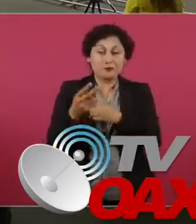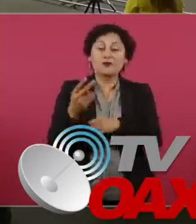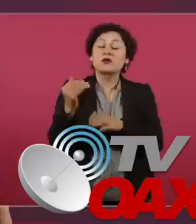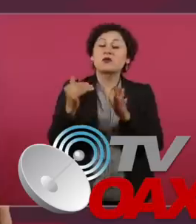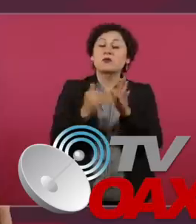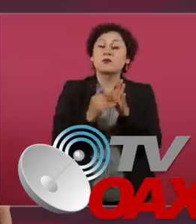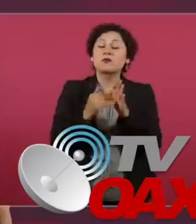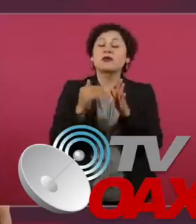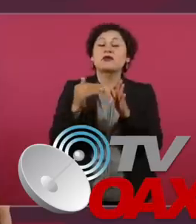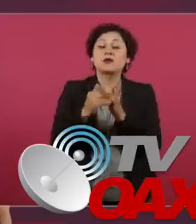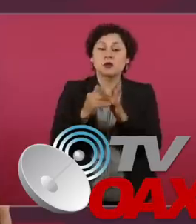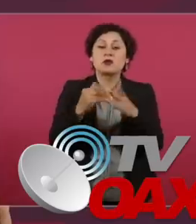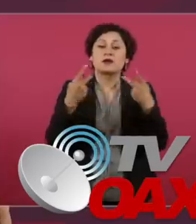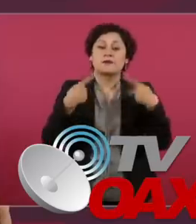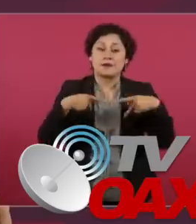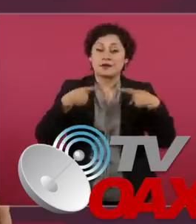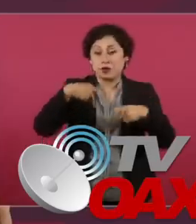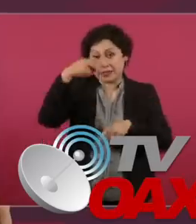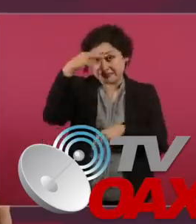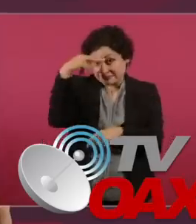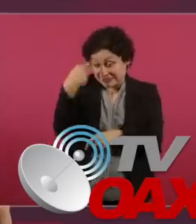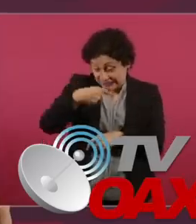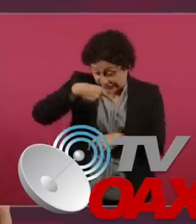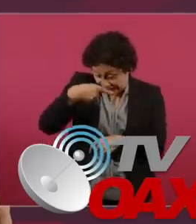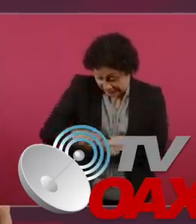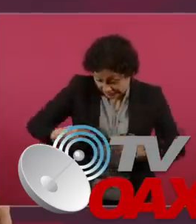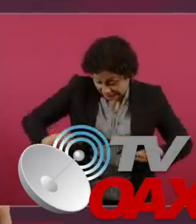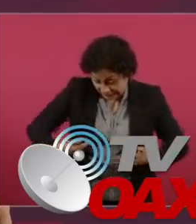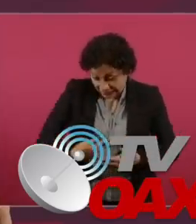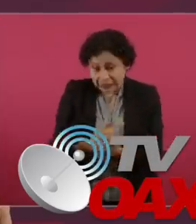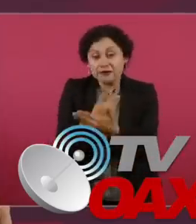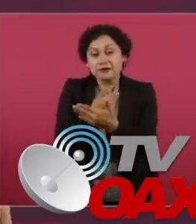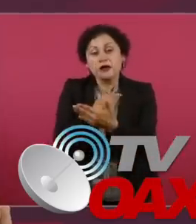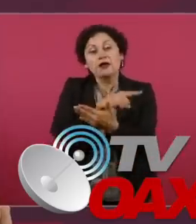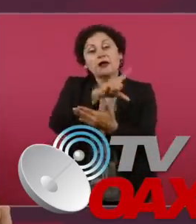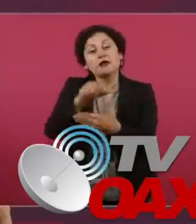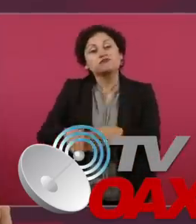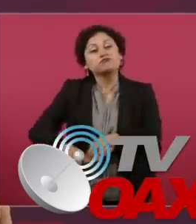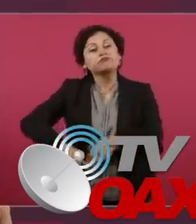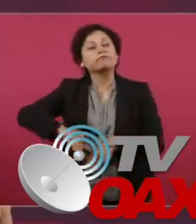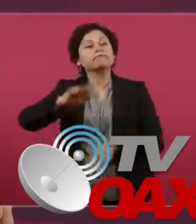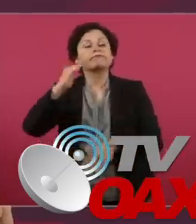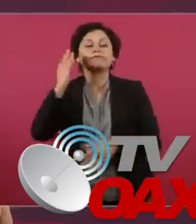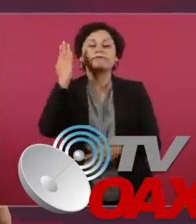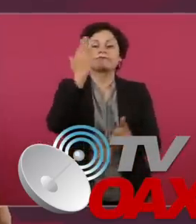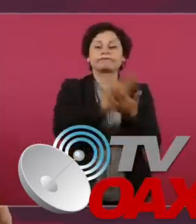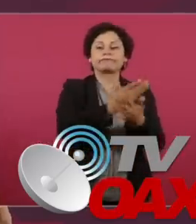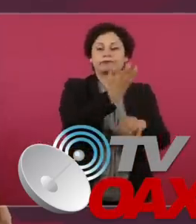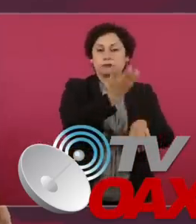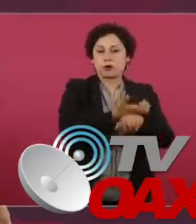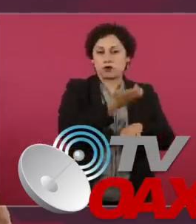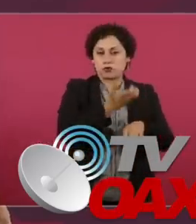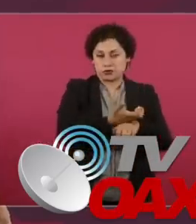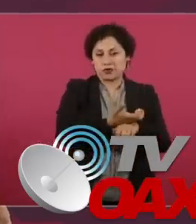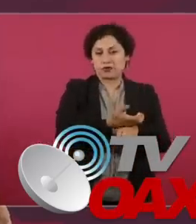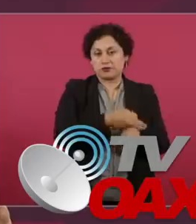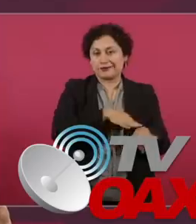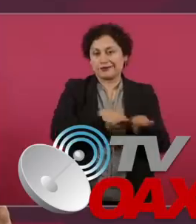mexicano, paisanos nuestros, que están en Estados Unidos. Por nuestra integración económica,